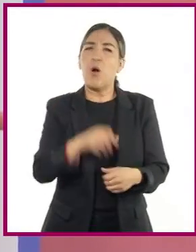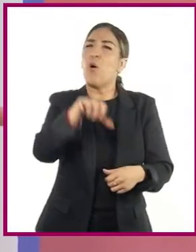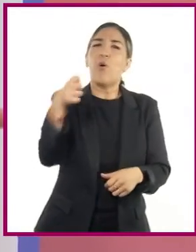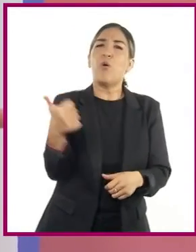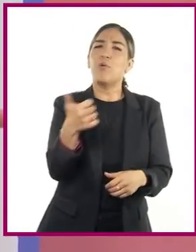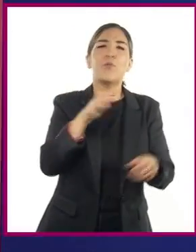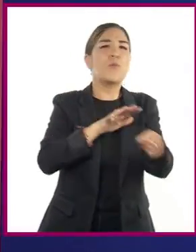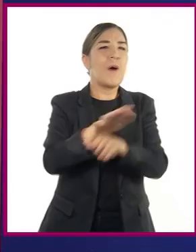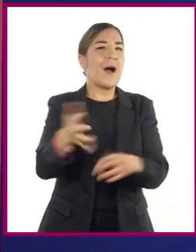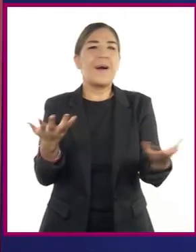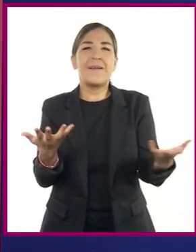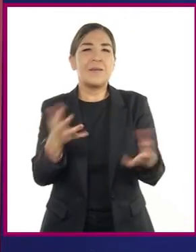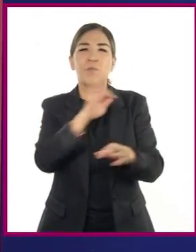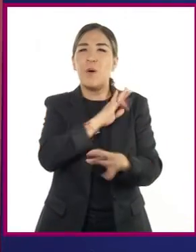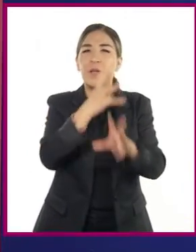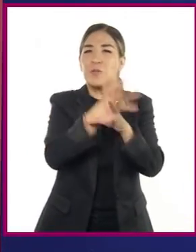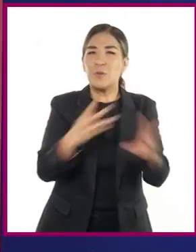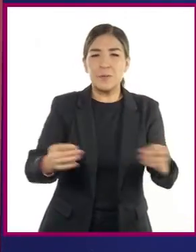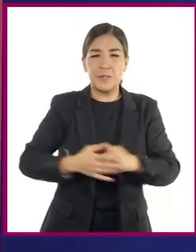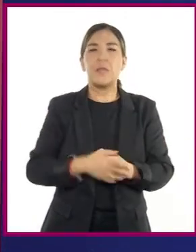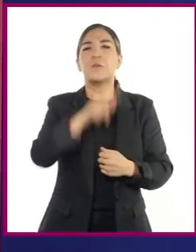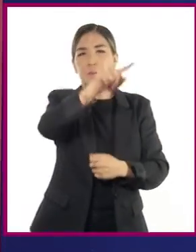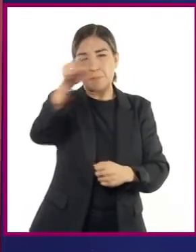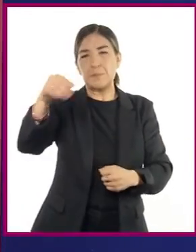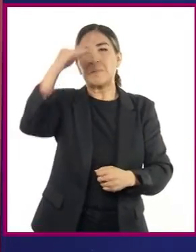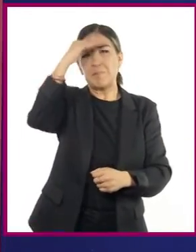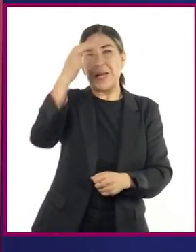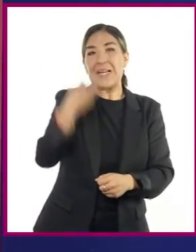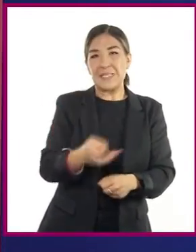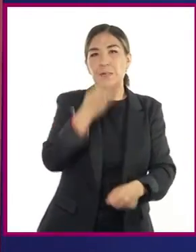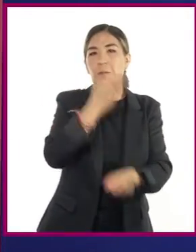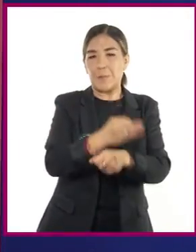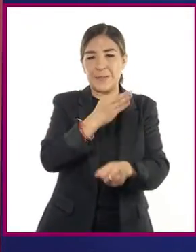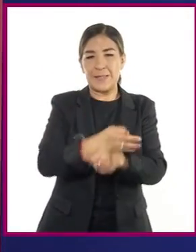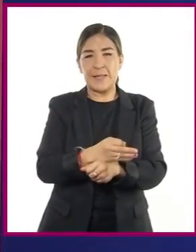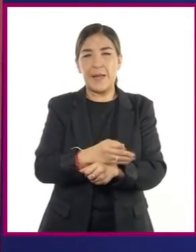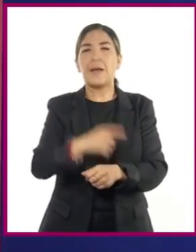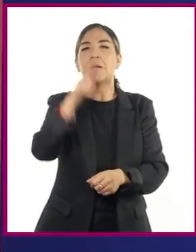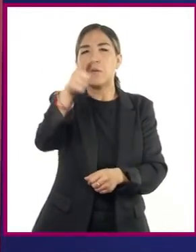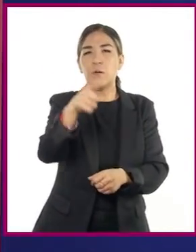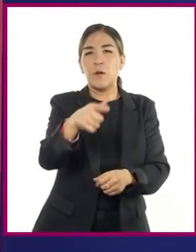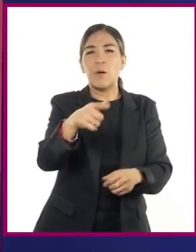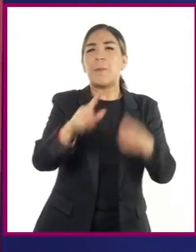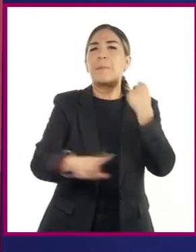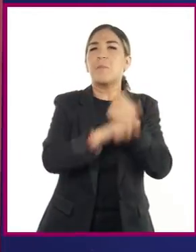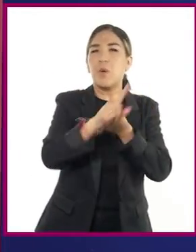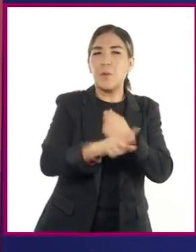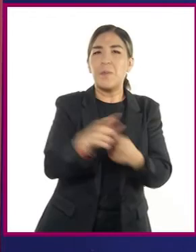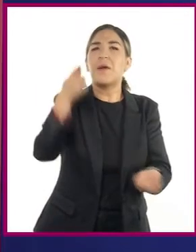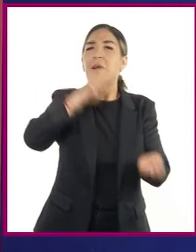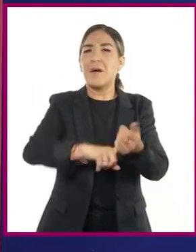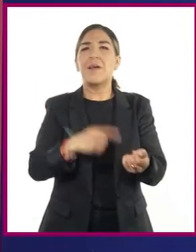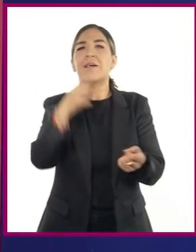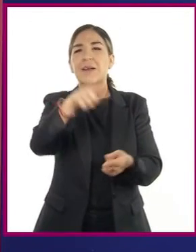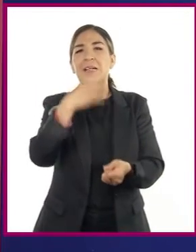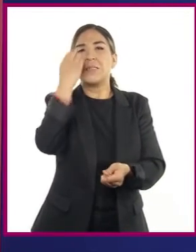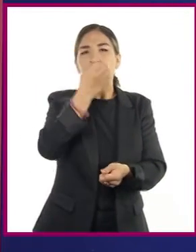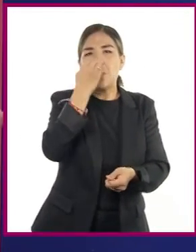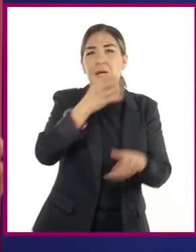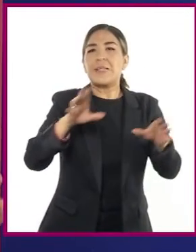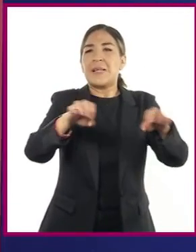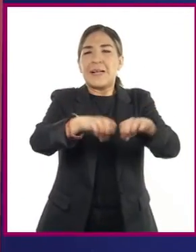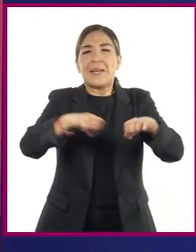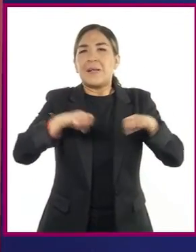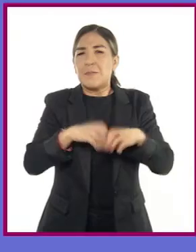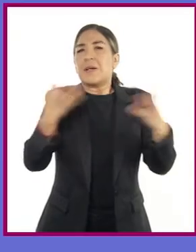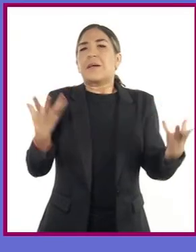posibles? Les invito a que reflexionen sobre este caso y piensen en los conflictos que se dan en su entorno escolar